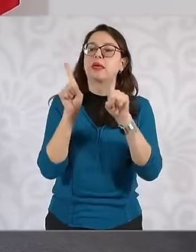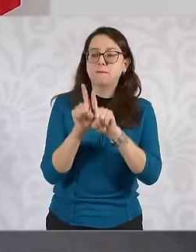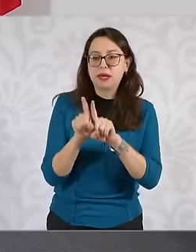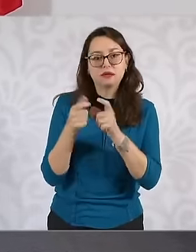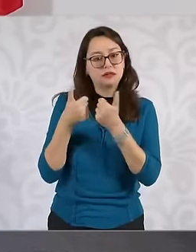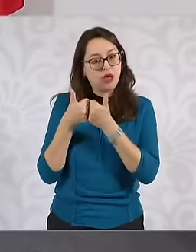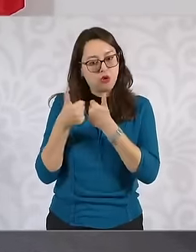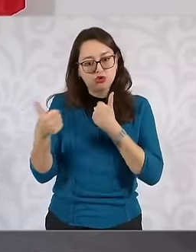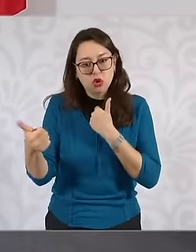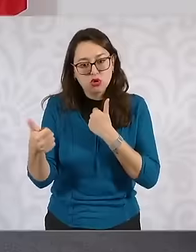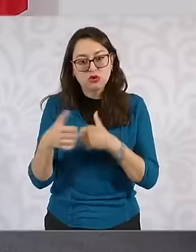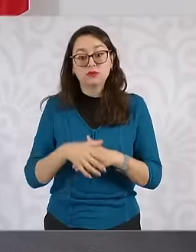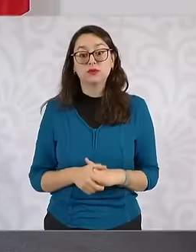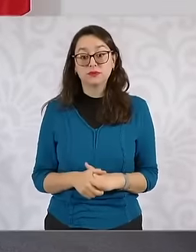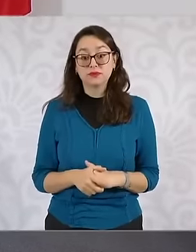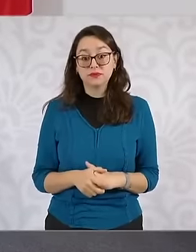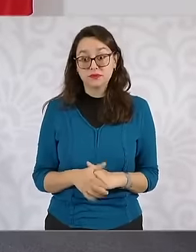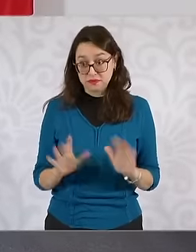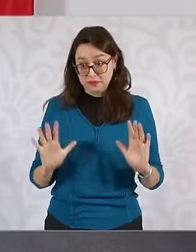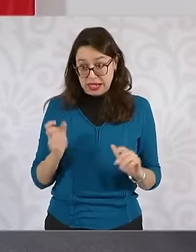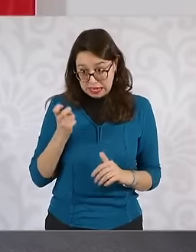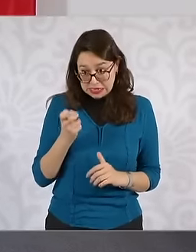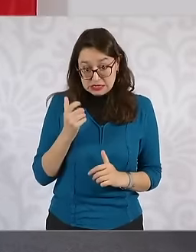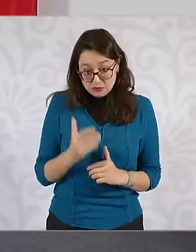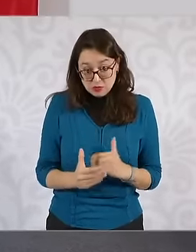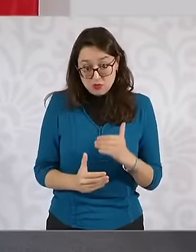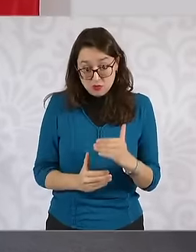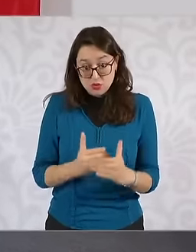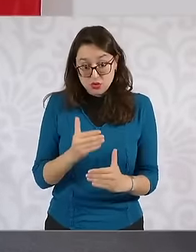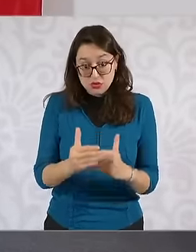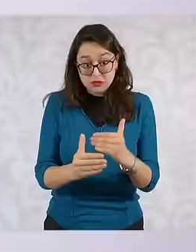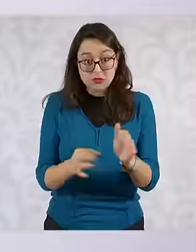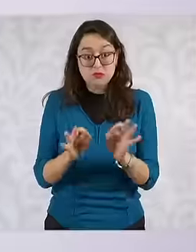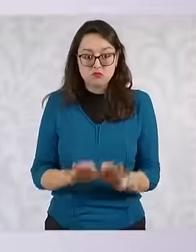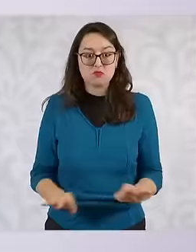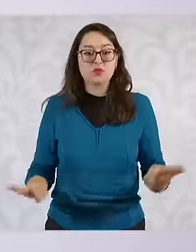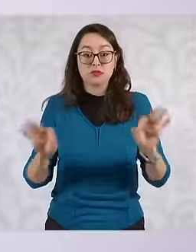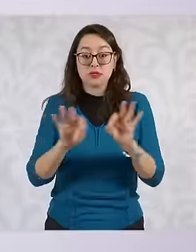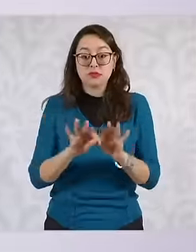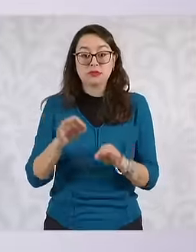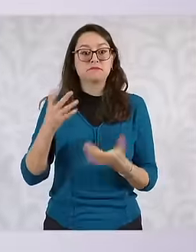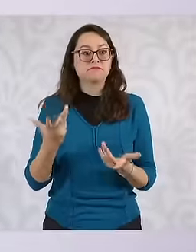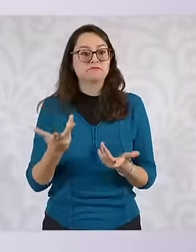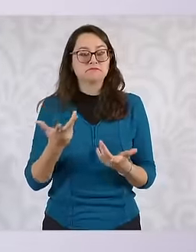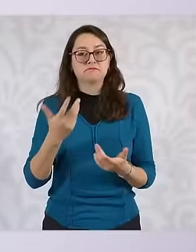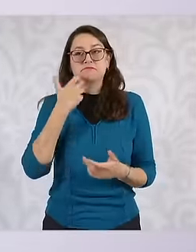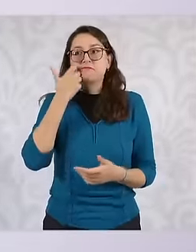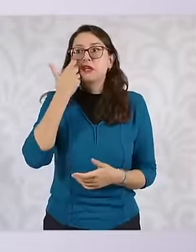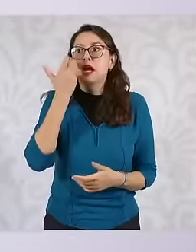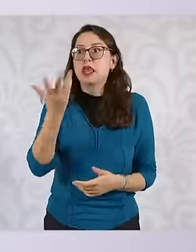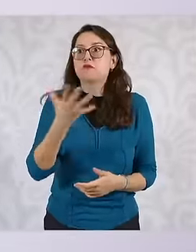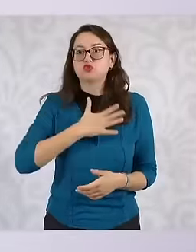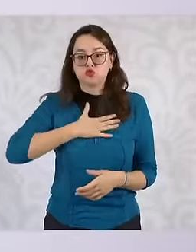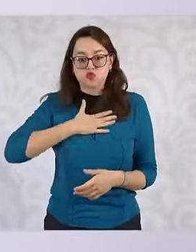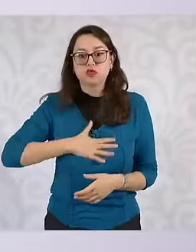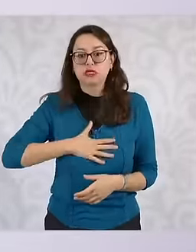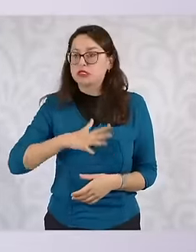Entonces lo que queremos es que haya justicia para todas y todos los mexicanos, en todos los